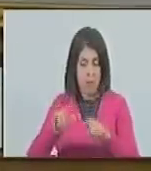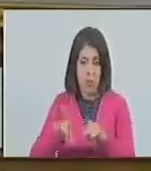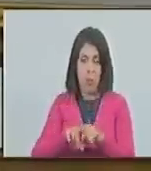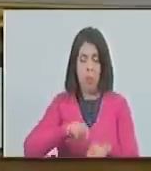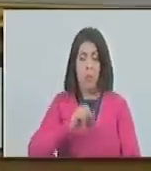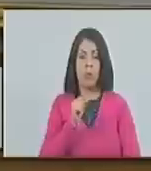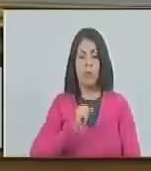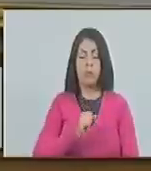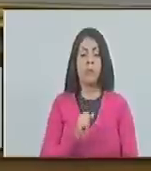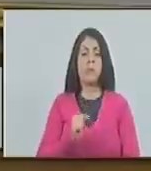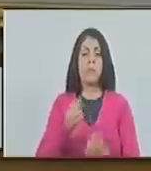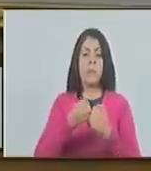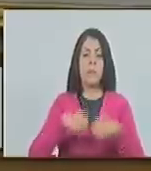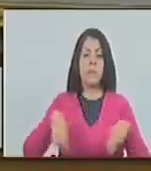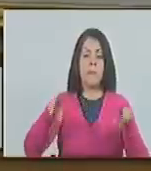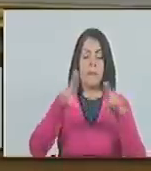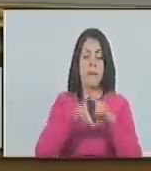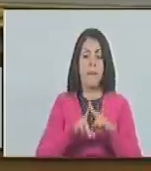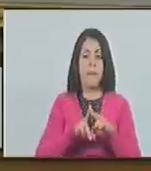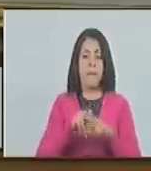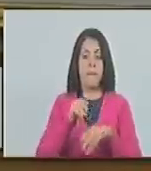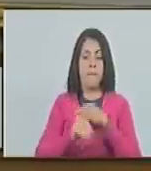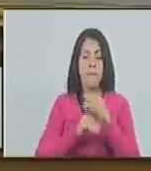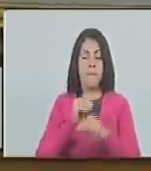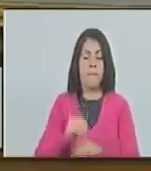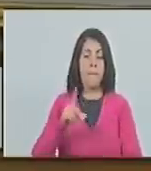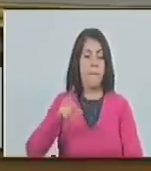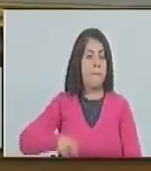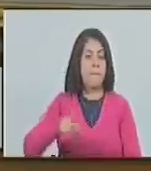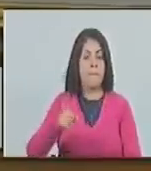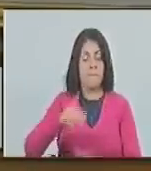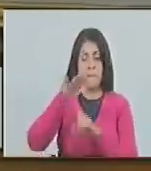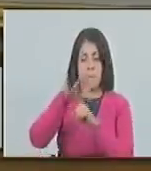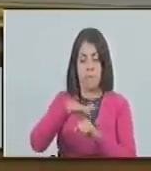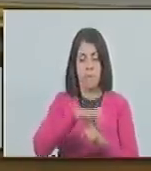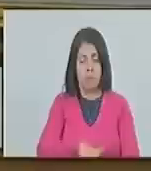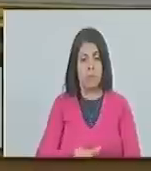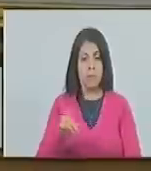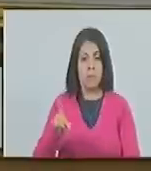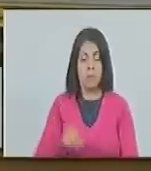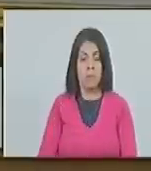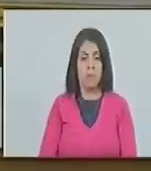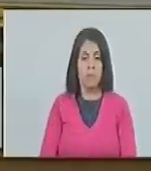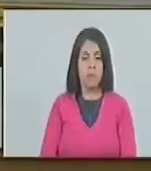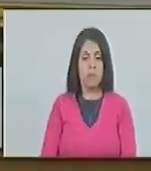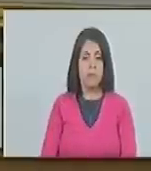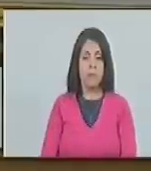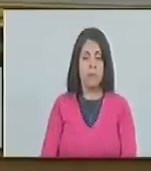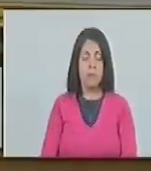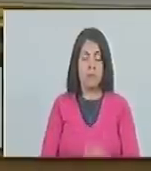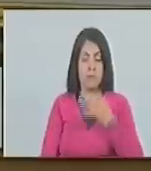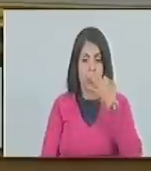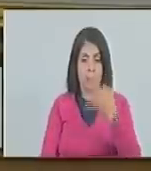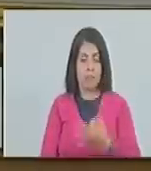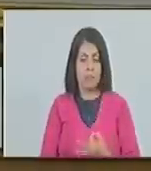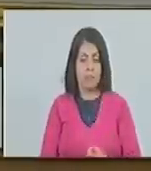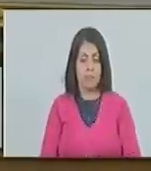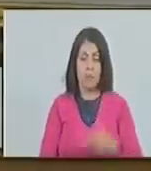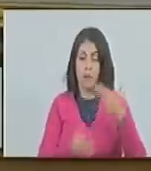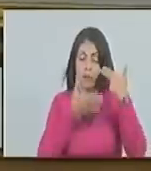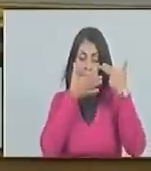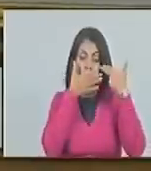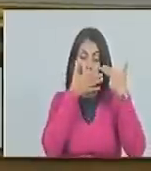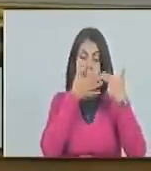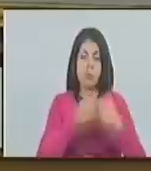policías en Naciones Unidas, como gendarmes, como esbirros, como torturadores que son. Un verdadero y vulgar